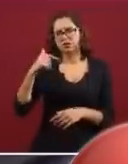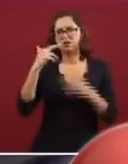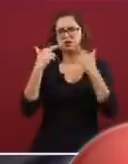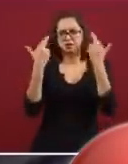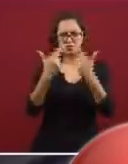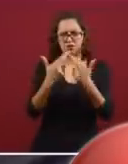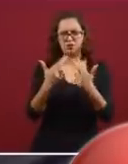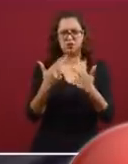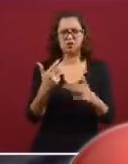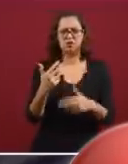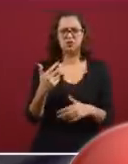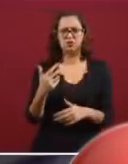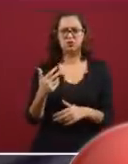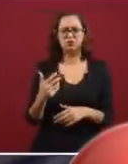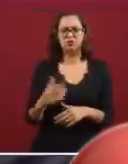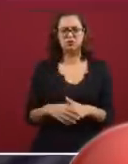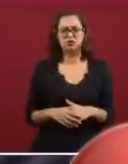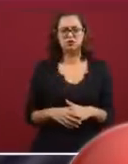los